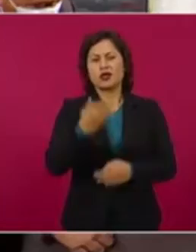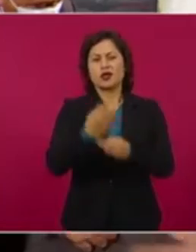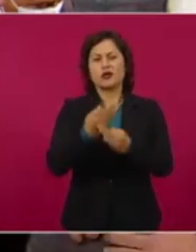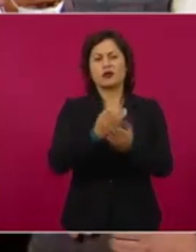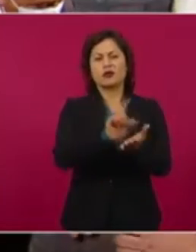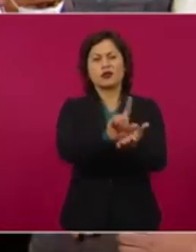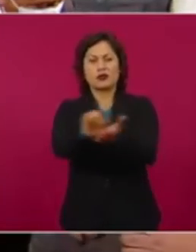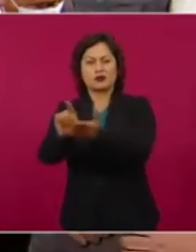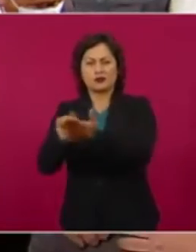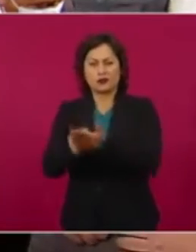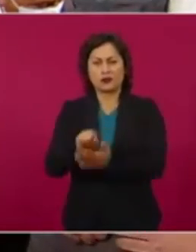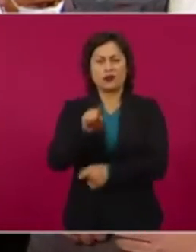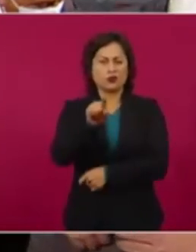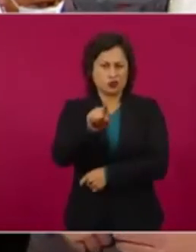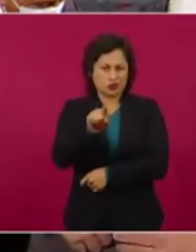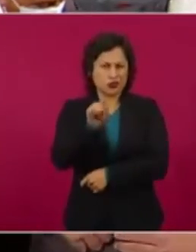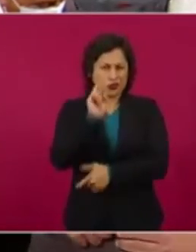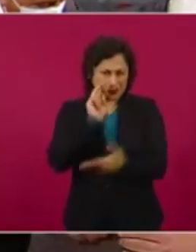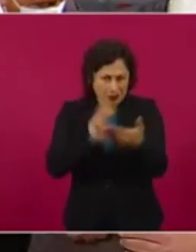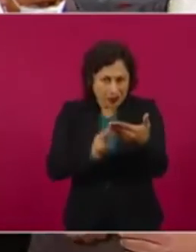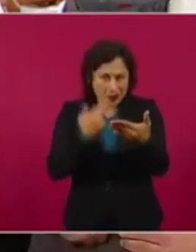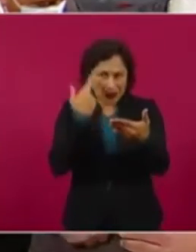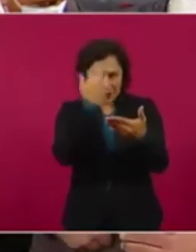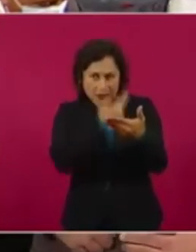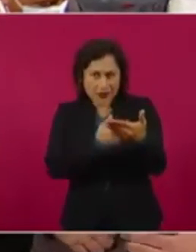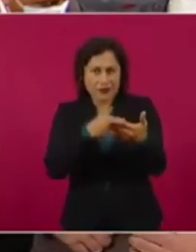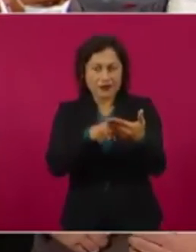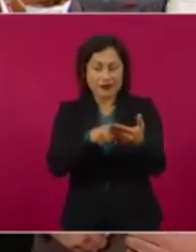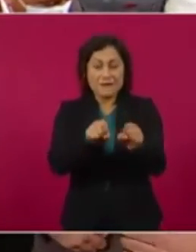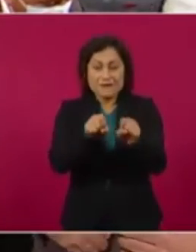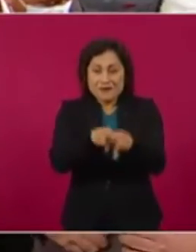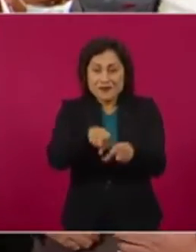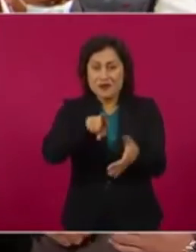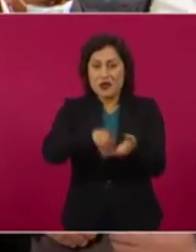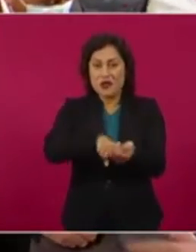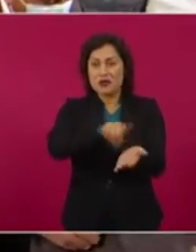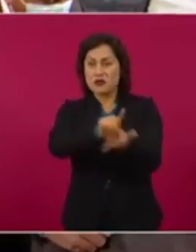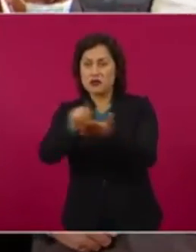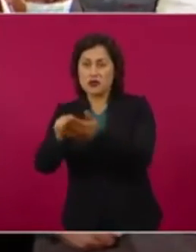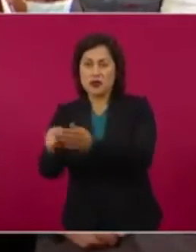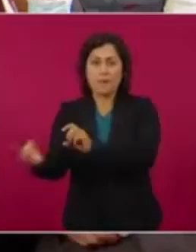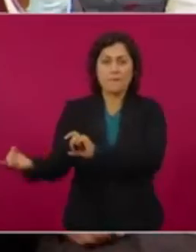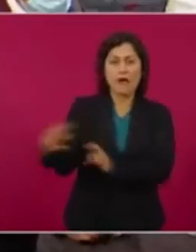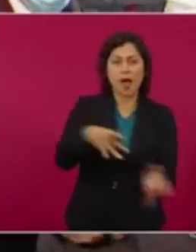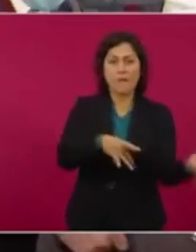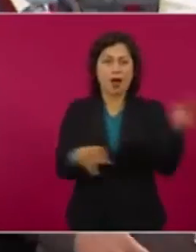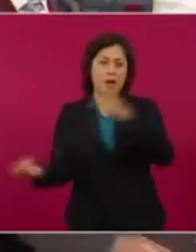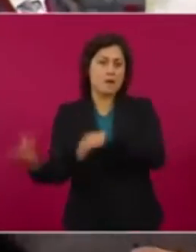revise. Estos ataques se dan entre supuestos grupos